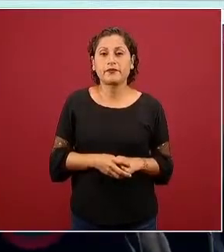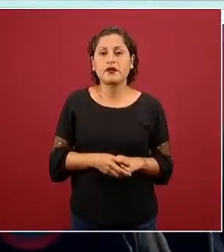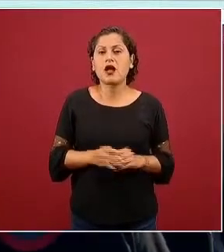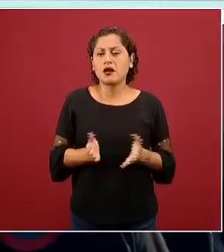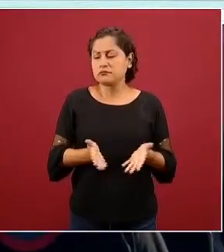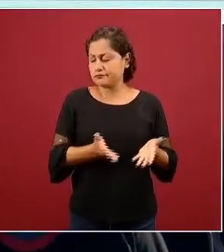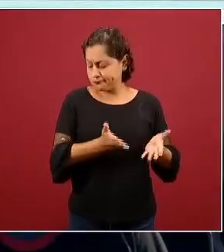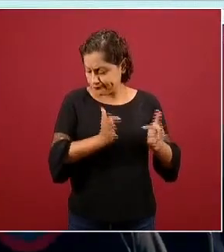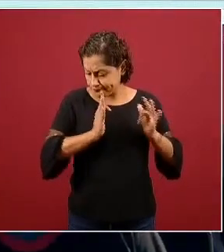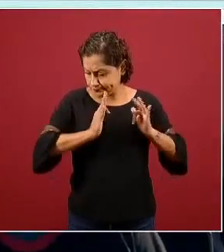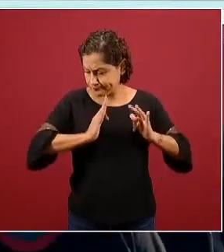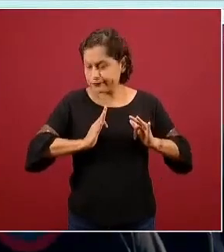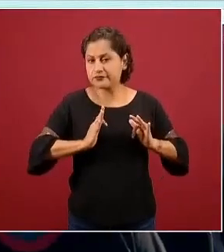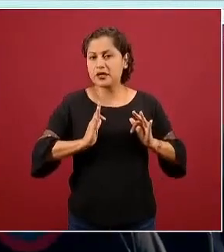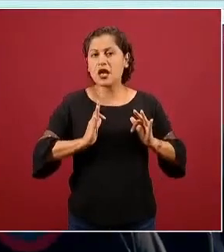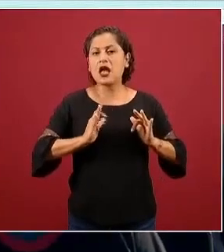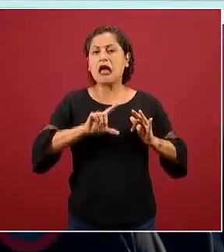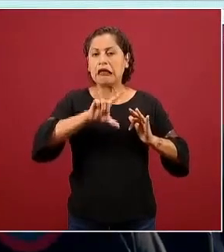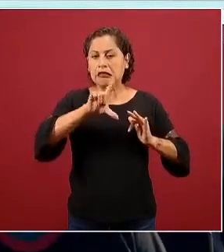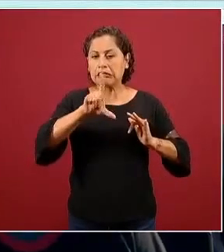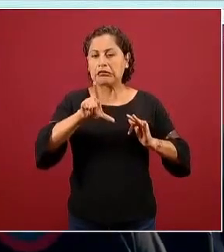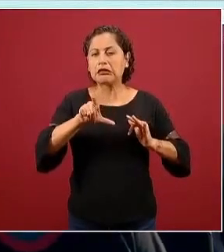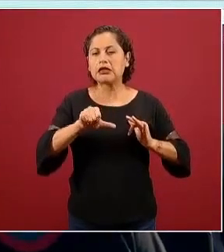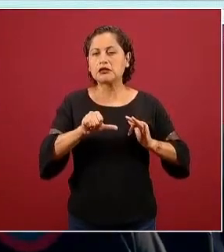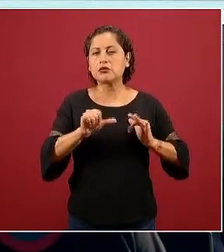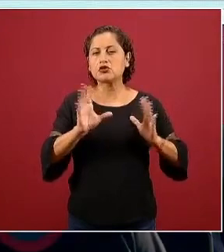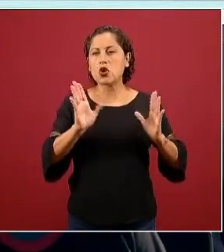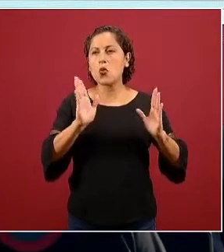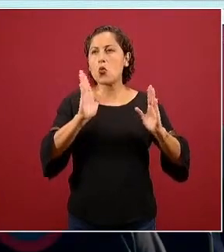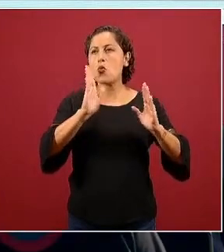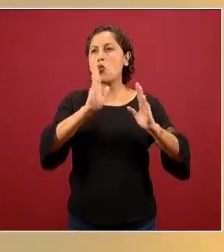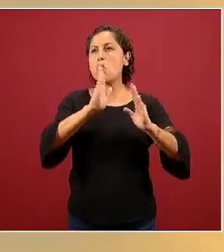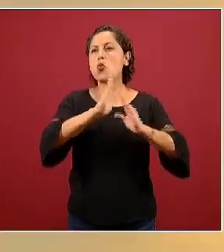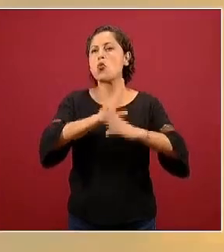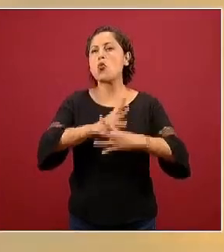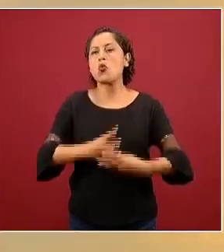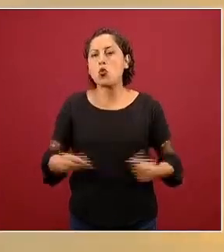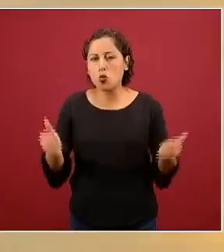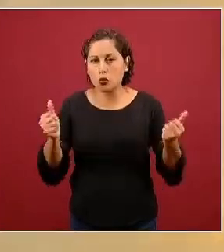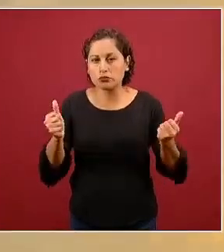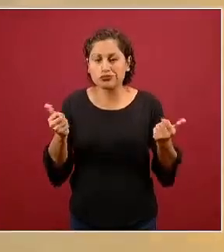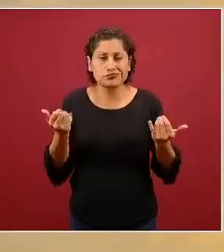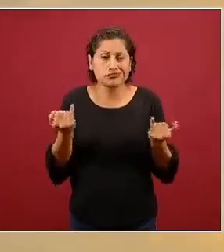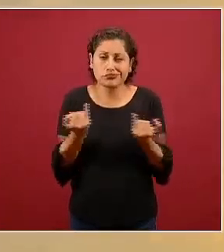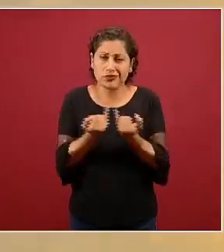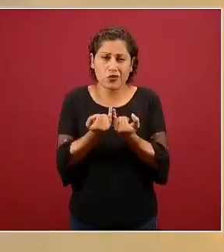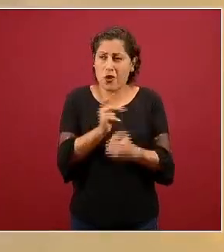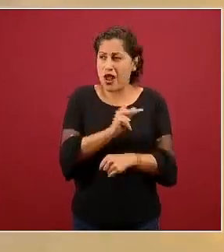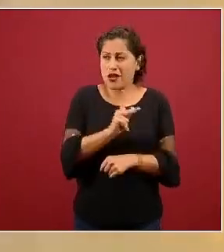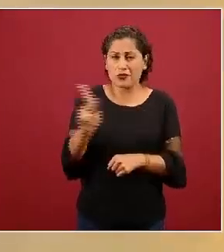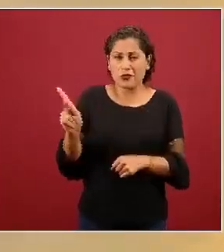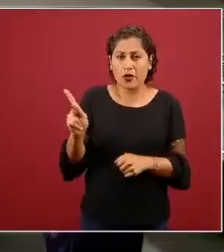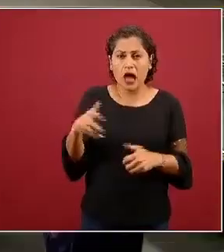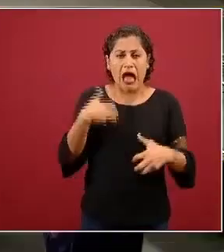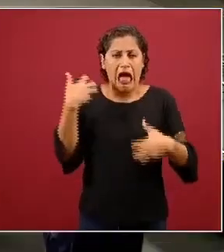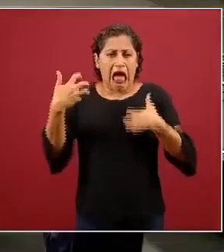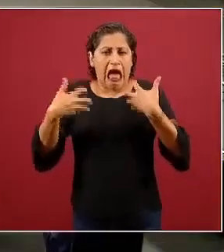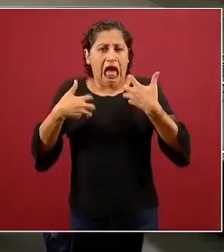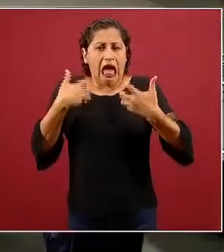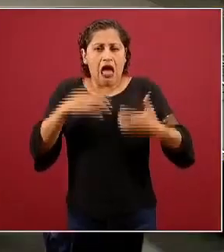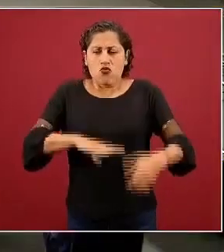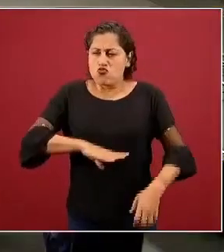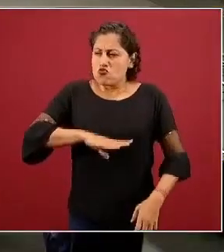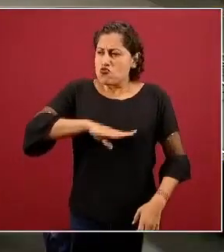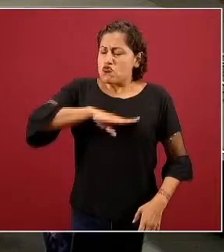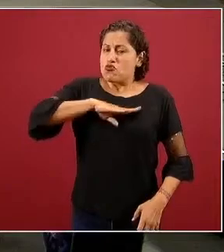se tranquilice, y normalmente después de un tiempo, y además eso nos pasa a todos, nuestro estado de ánimo empieza a bajar. Hay